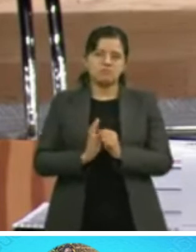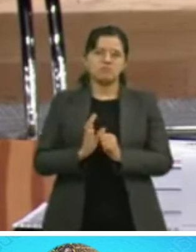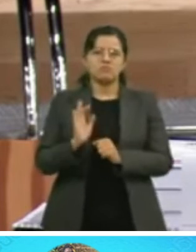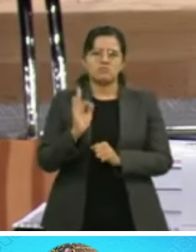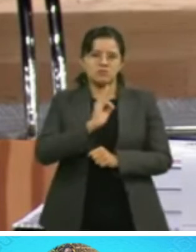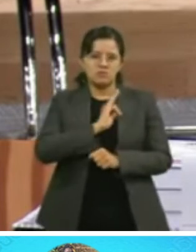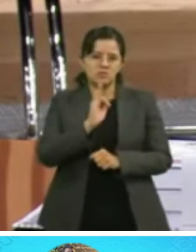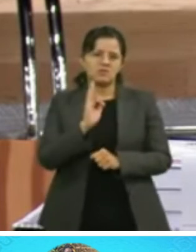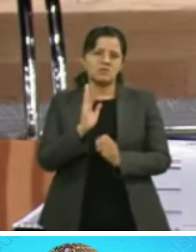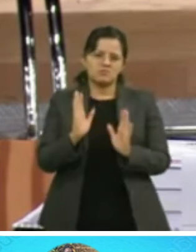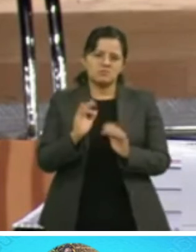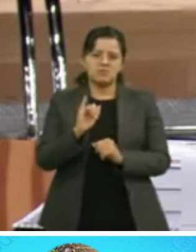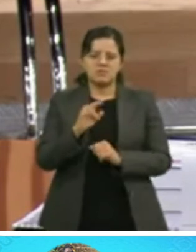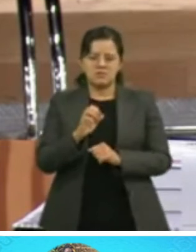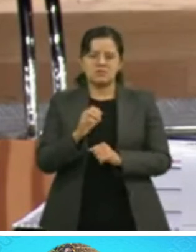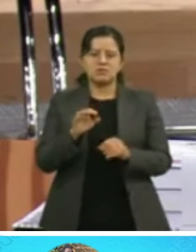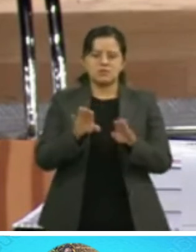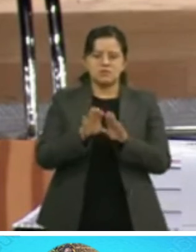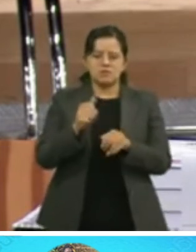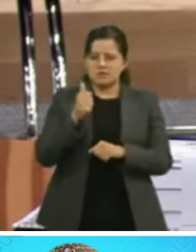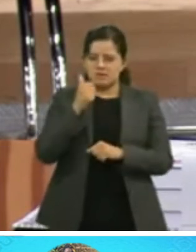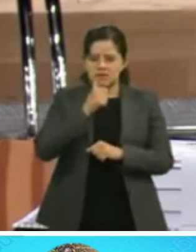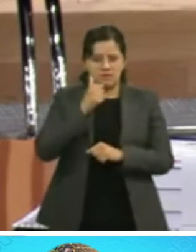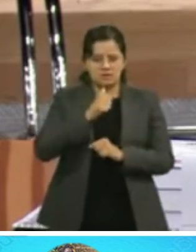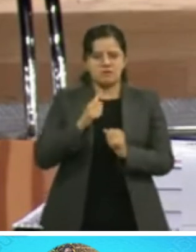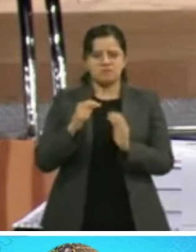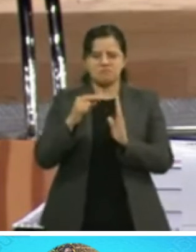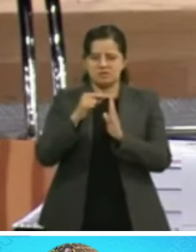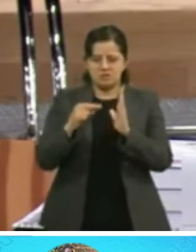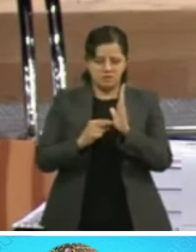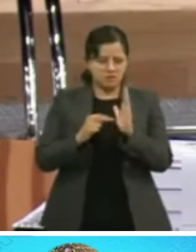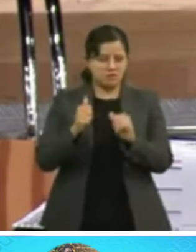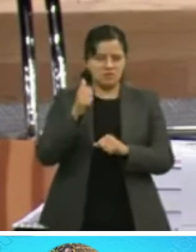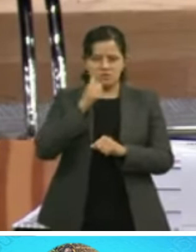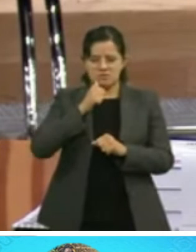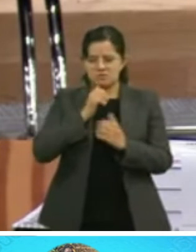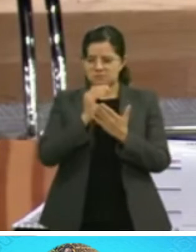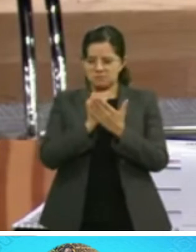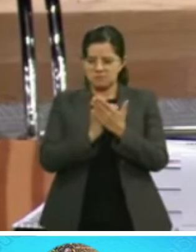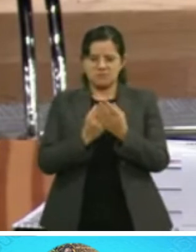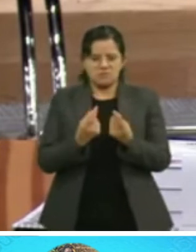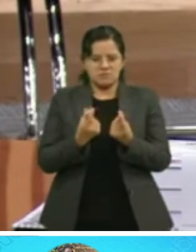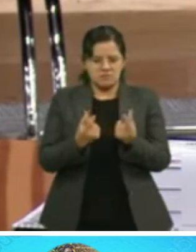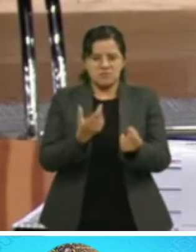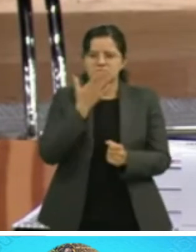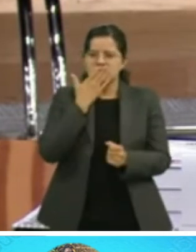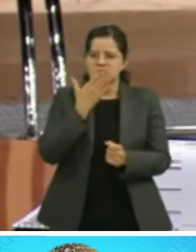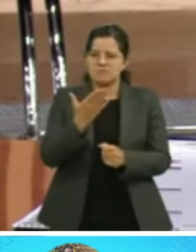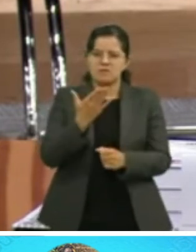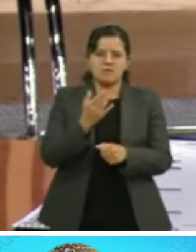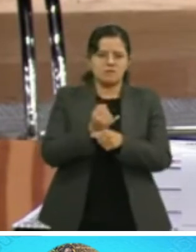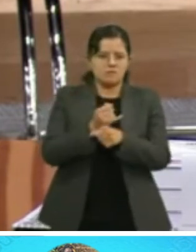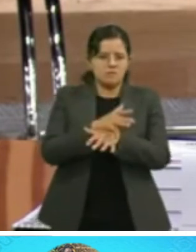INE acostumbra a hacer sus elecciones, con todas las garantías de eficacia, de eficiencia, de